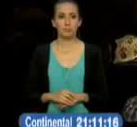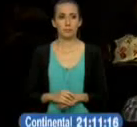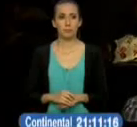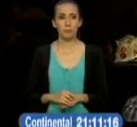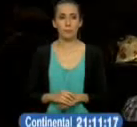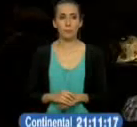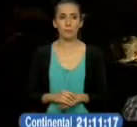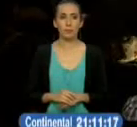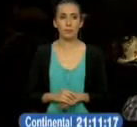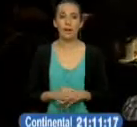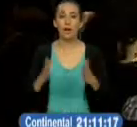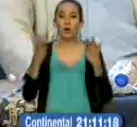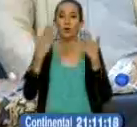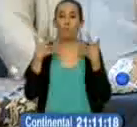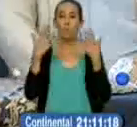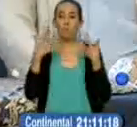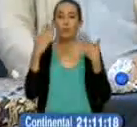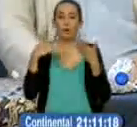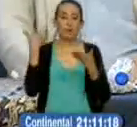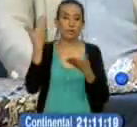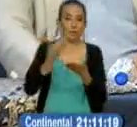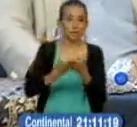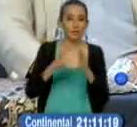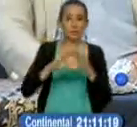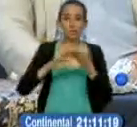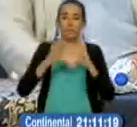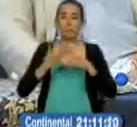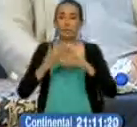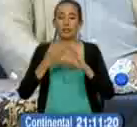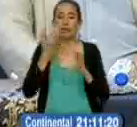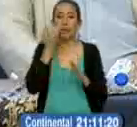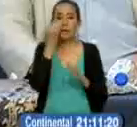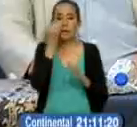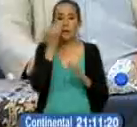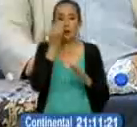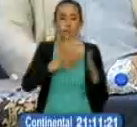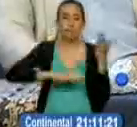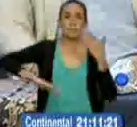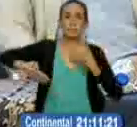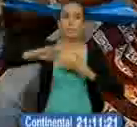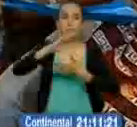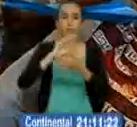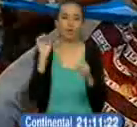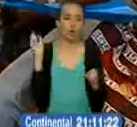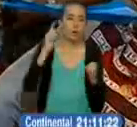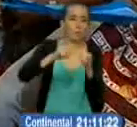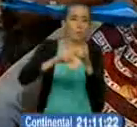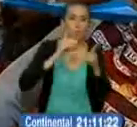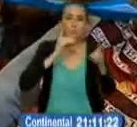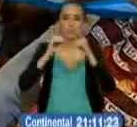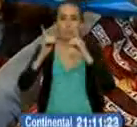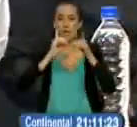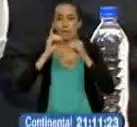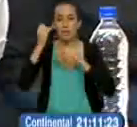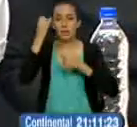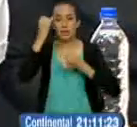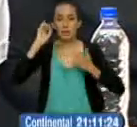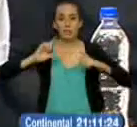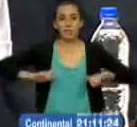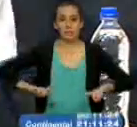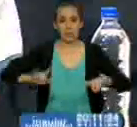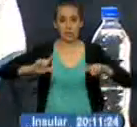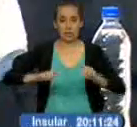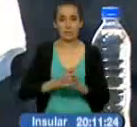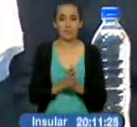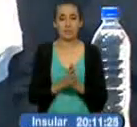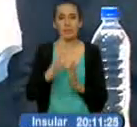Y al puerto principal llegaron representantes de los pueblos afro de todo el país para ser parte del diálogo nacional impulsado desde la Presidencia de la República.